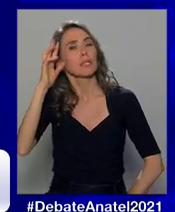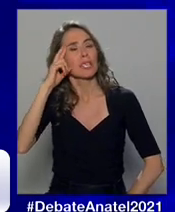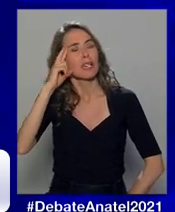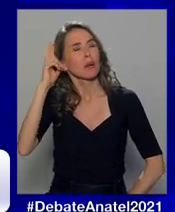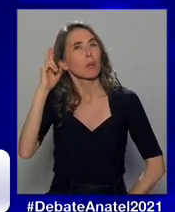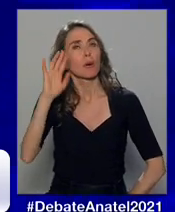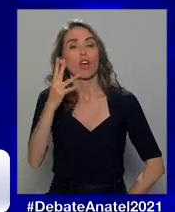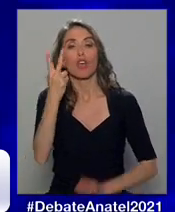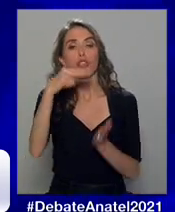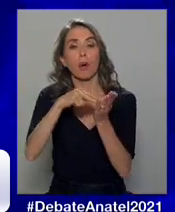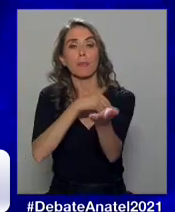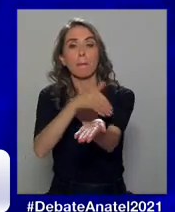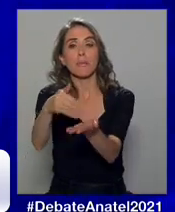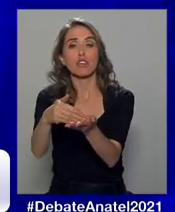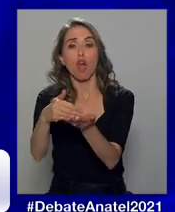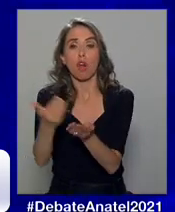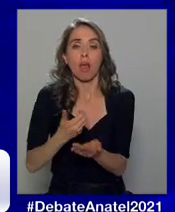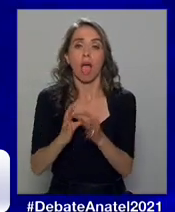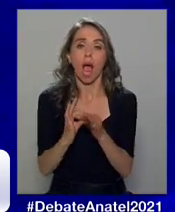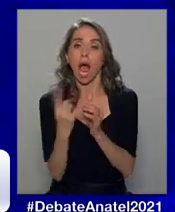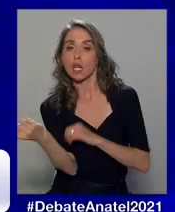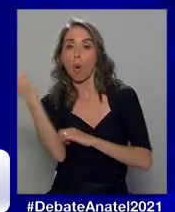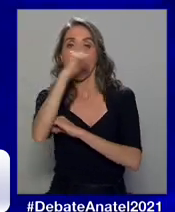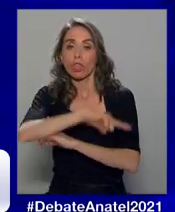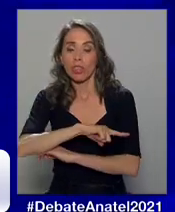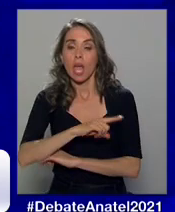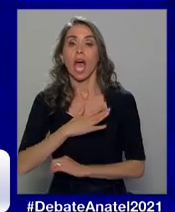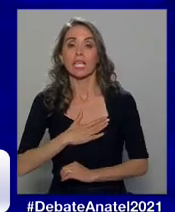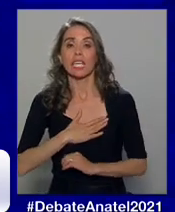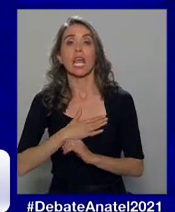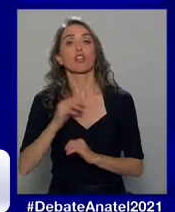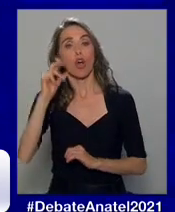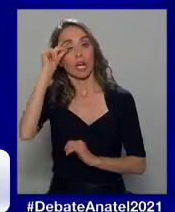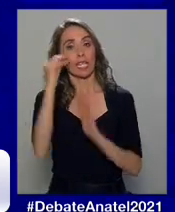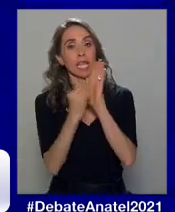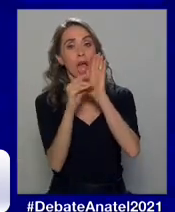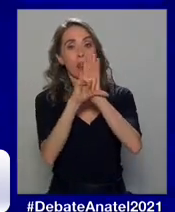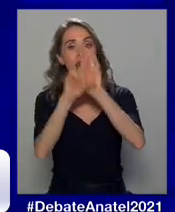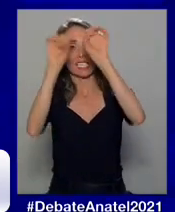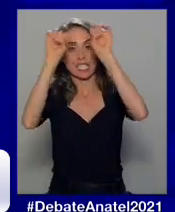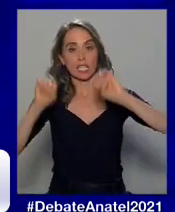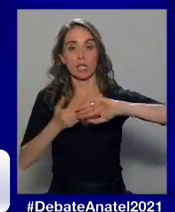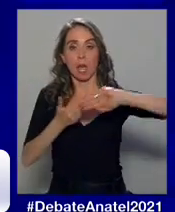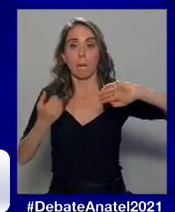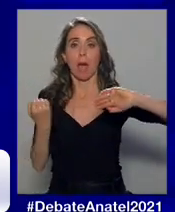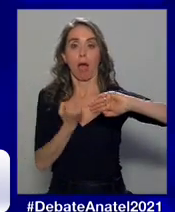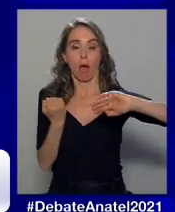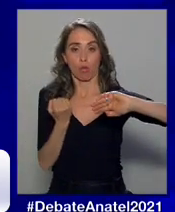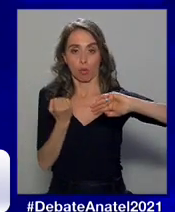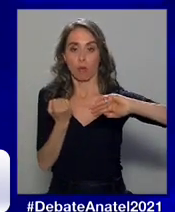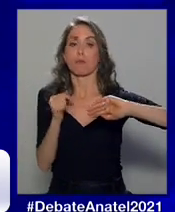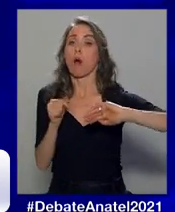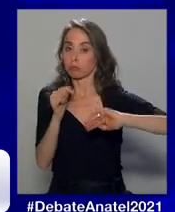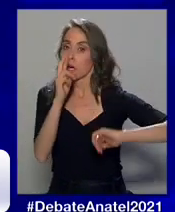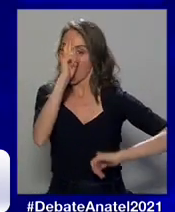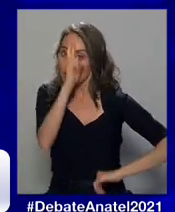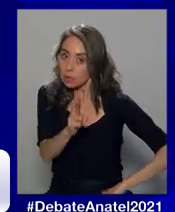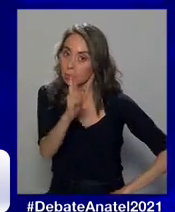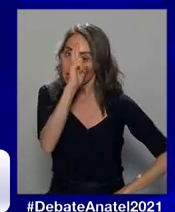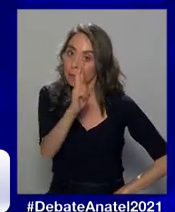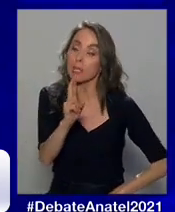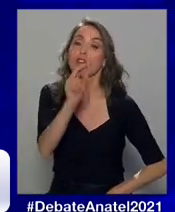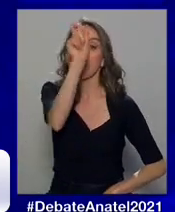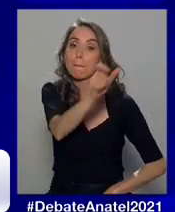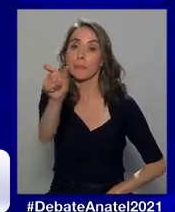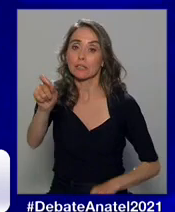de 2.000 millones de pesos diarios. Nosotros queremos crear un sistema que sea autónomo, en donde se respeten los